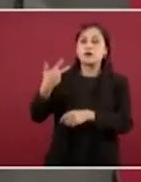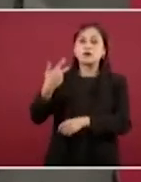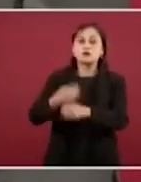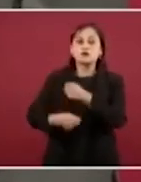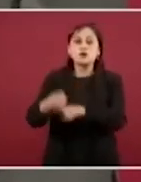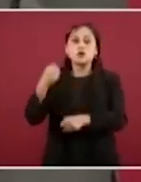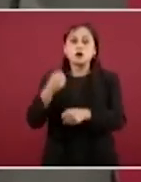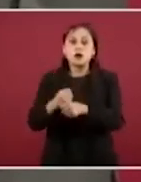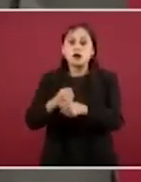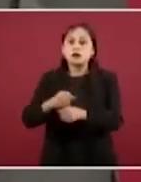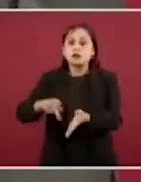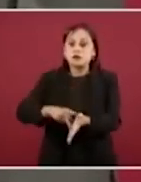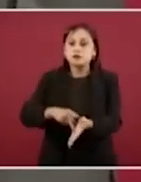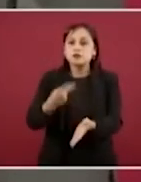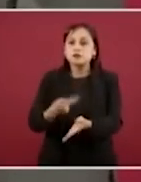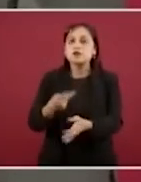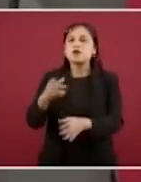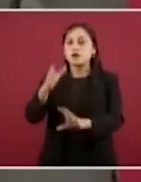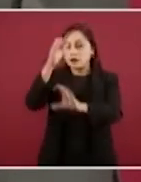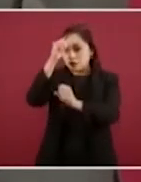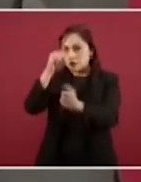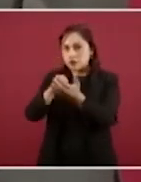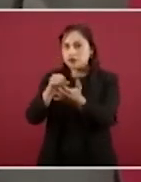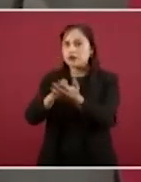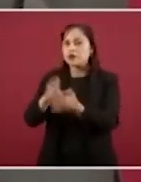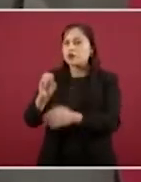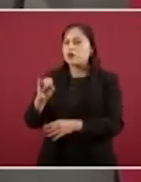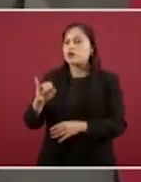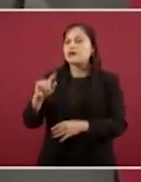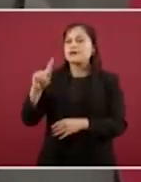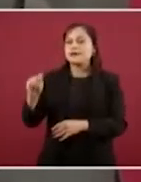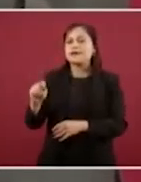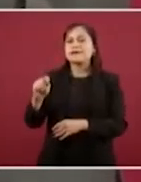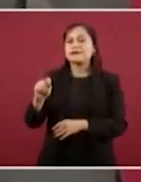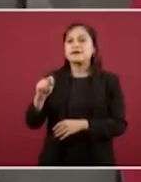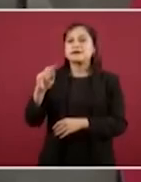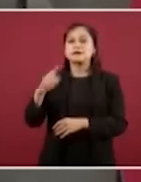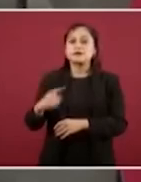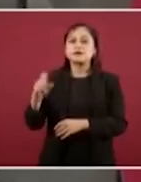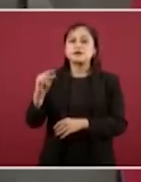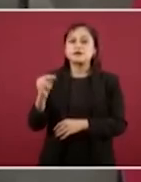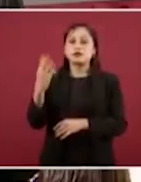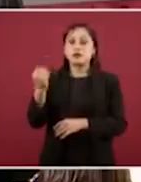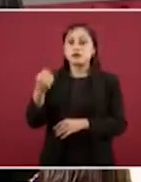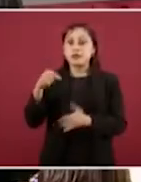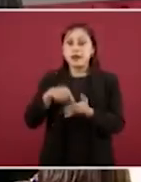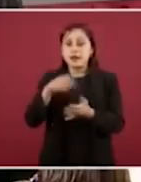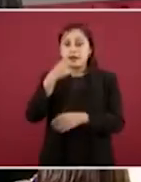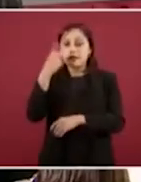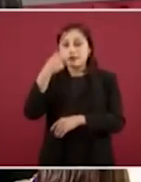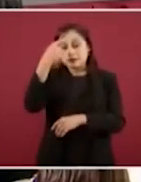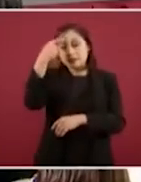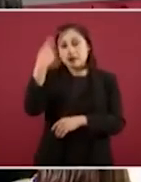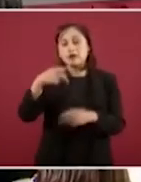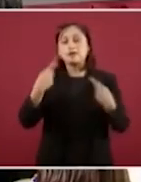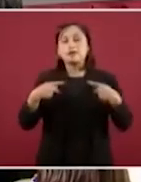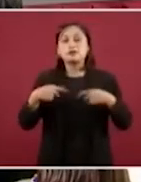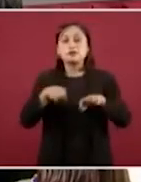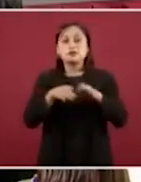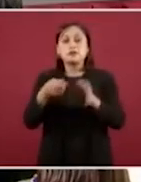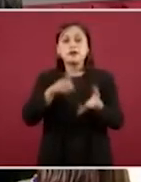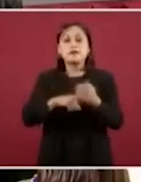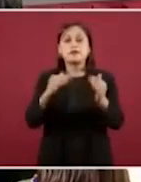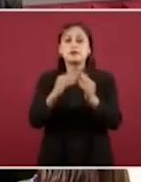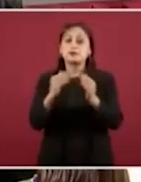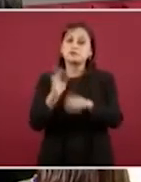convenio 189 de la OIT sobre trabajo decente para las trabajadoras del hogar y poder realmente